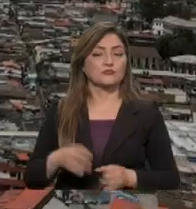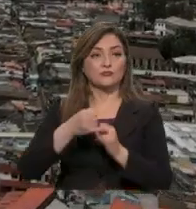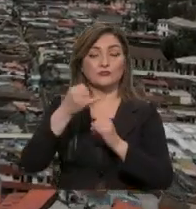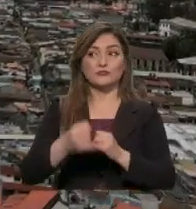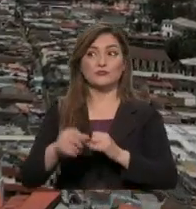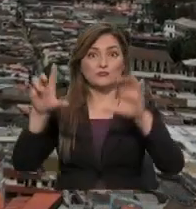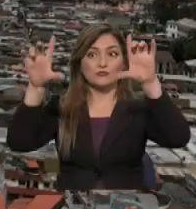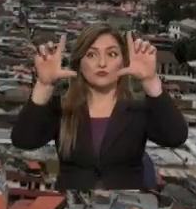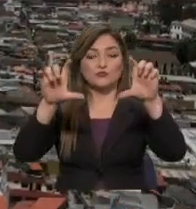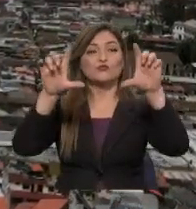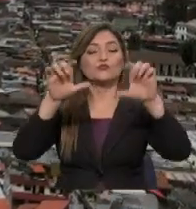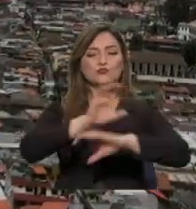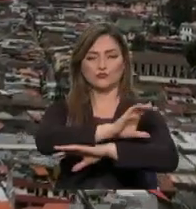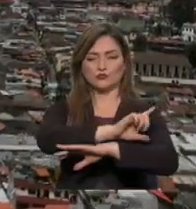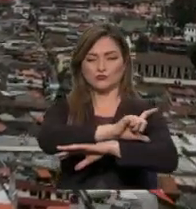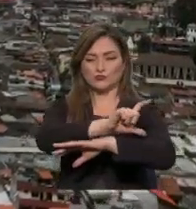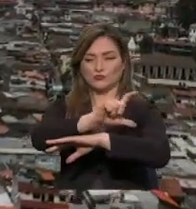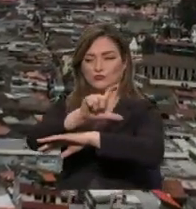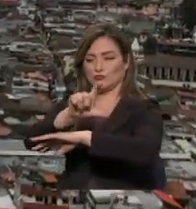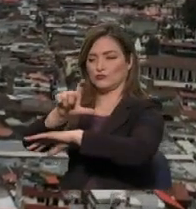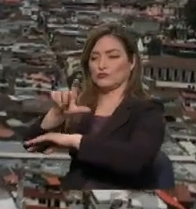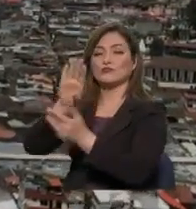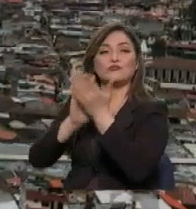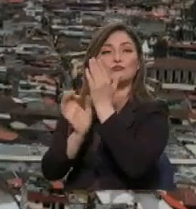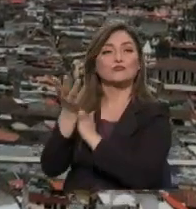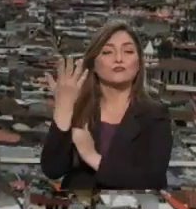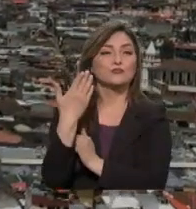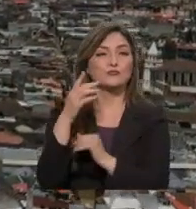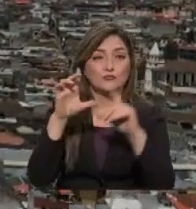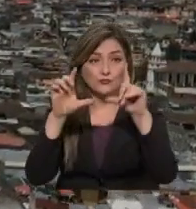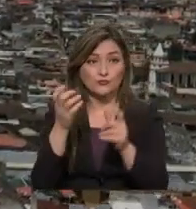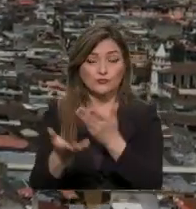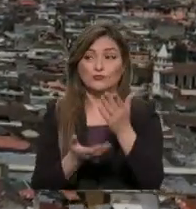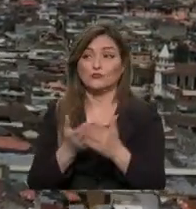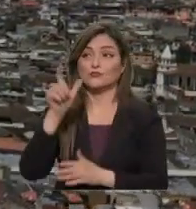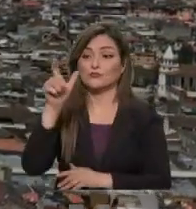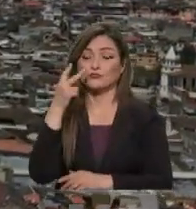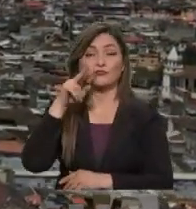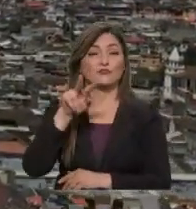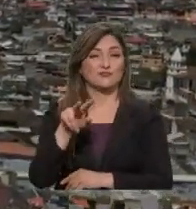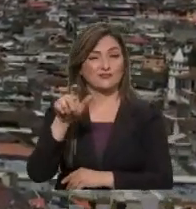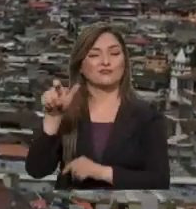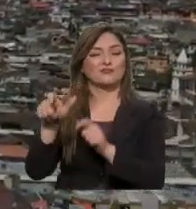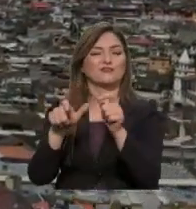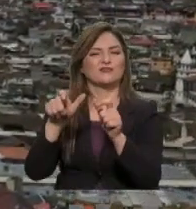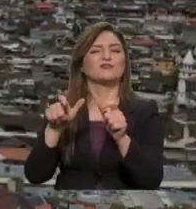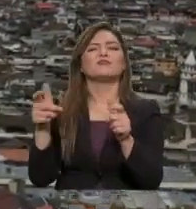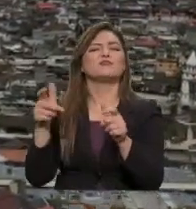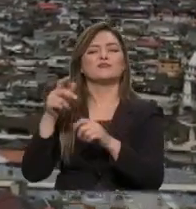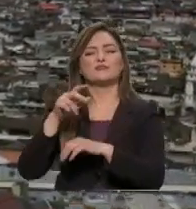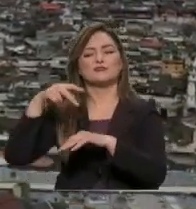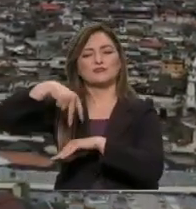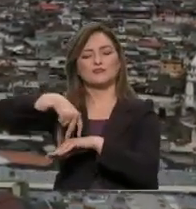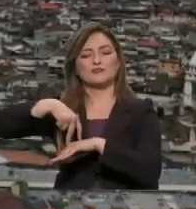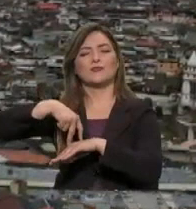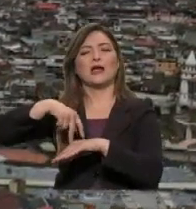Finalizamos el segmento con una panorámica del Centro Histórico de Quito. La fotografía la compartió nuestra televidente Yolanda Jaramillo y fue captada desde el sector de